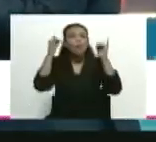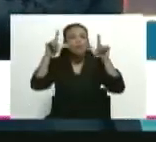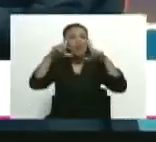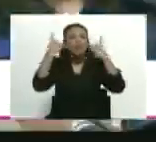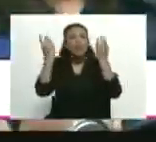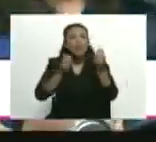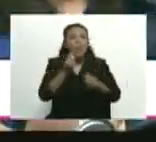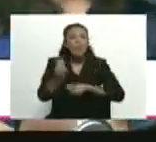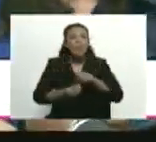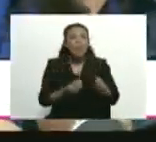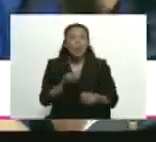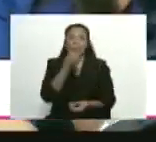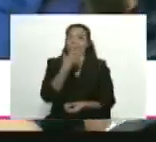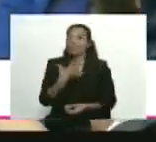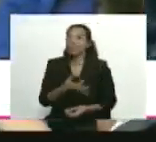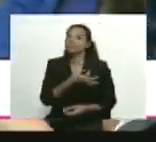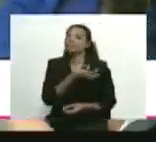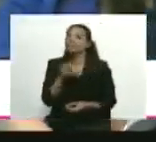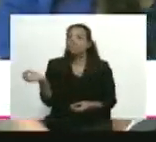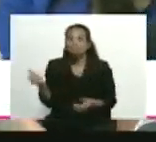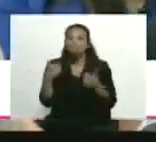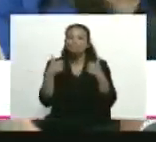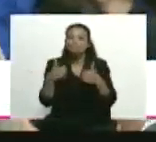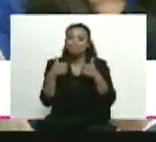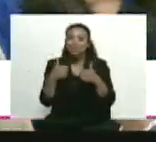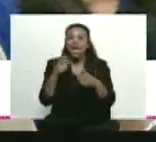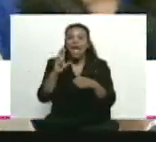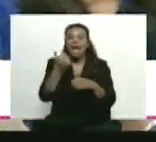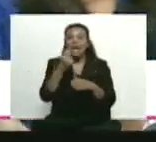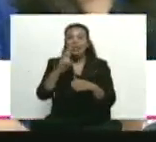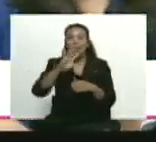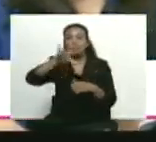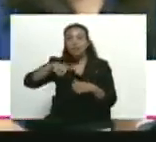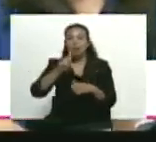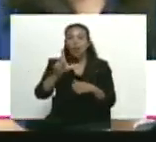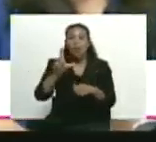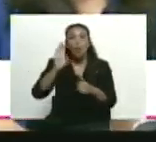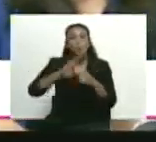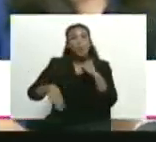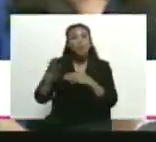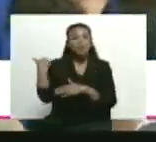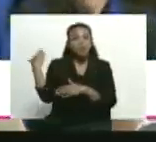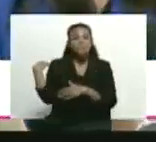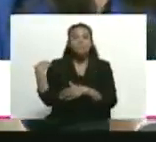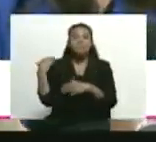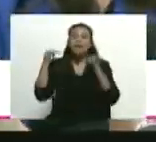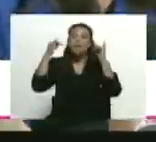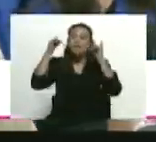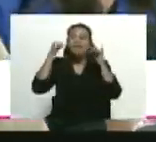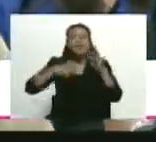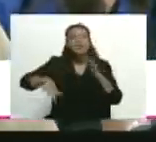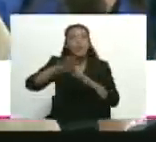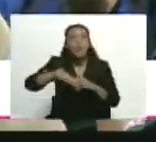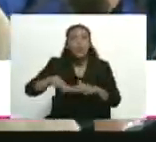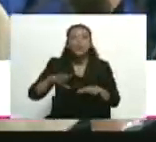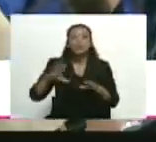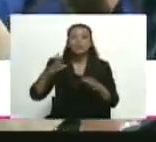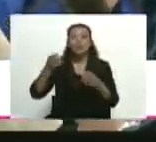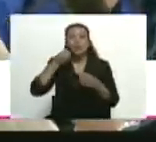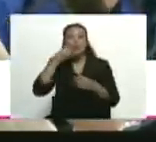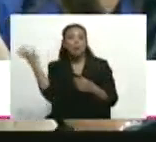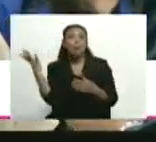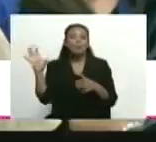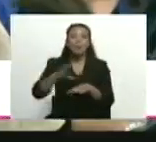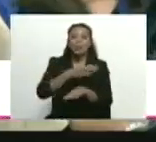Guaira? Buenísima. El pasado 14 de julio estuvimos en la Ruta Live, donde tuvimos varios artistas,